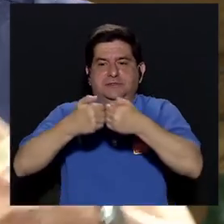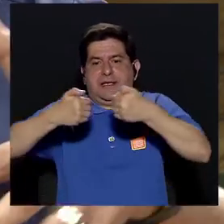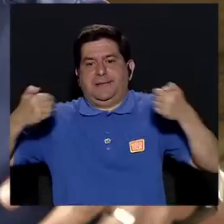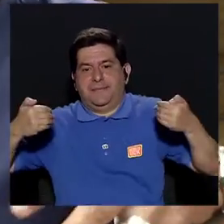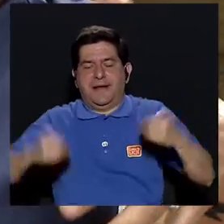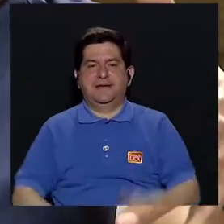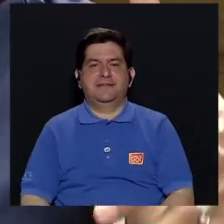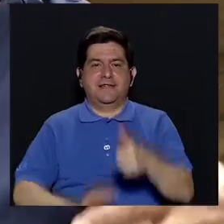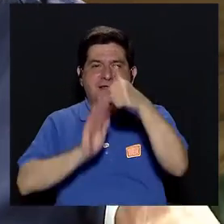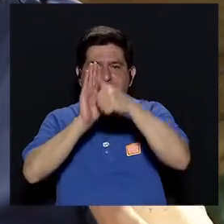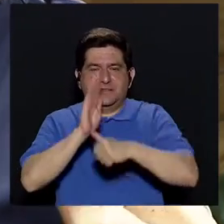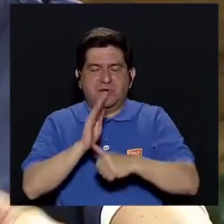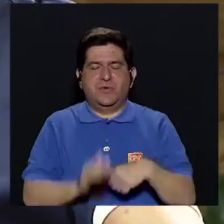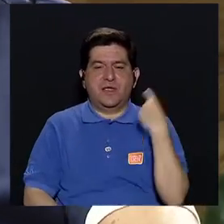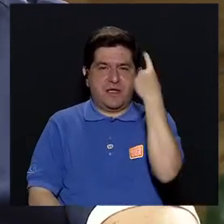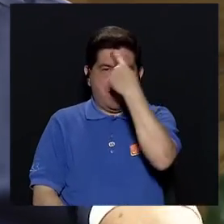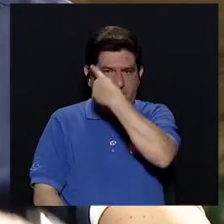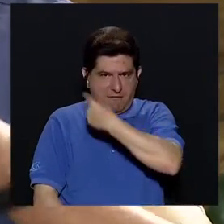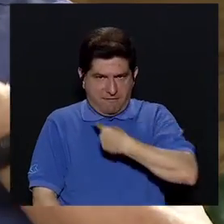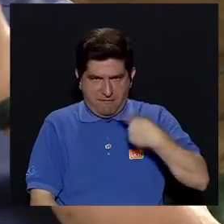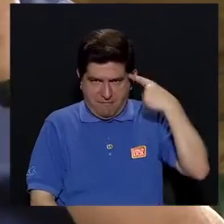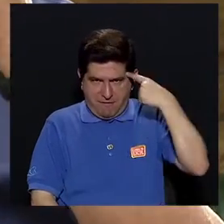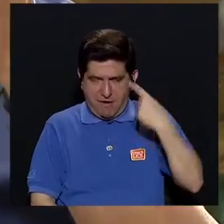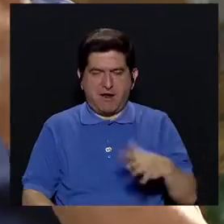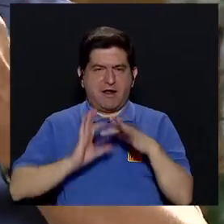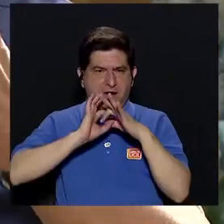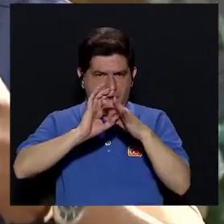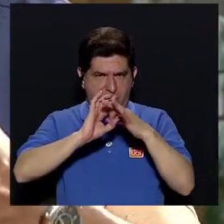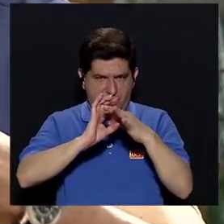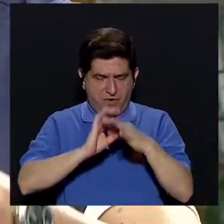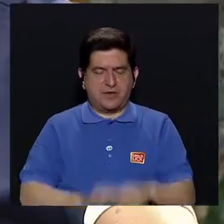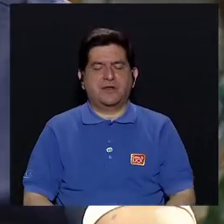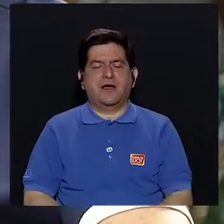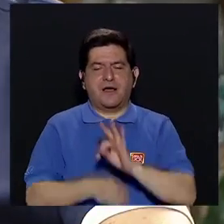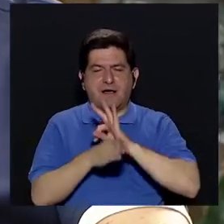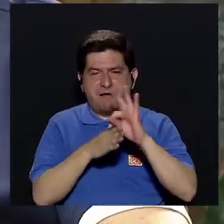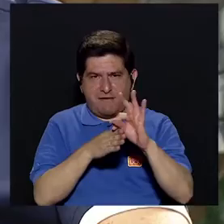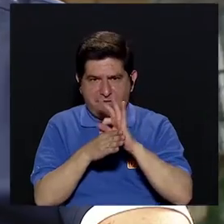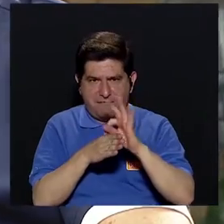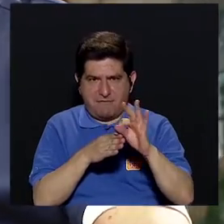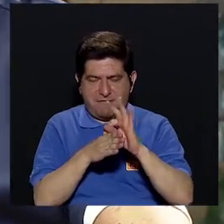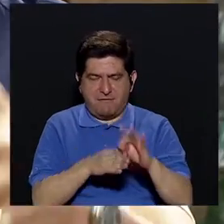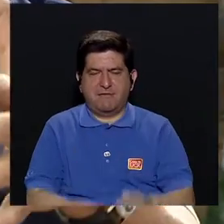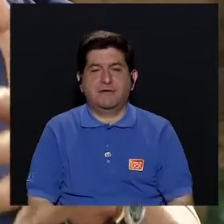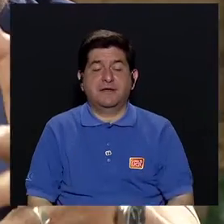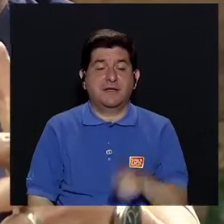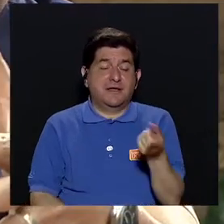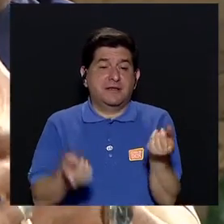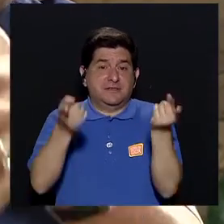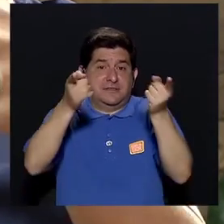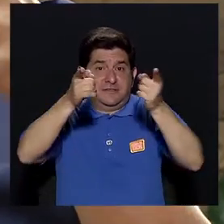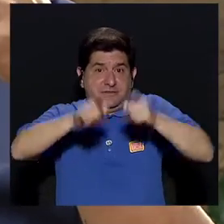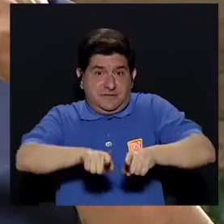aparte, pues ya sería, digamos, la cirugía craneofacial, que tiene que ver más con el tratamiento de